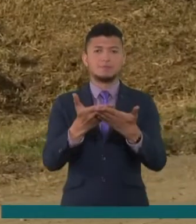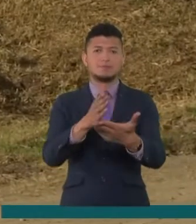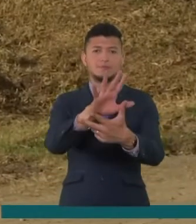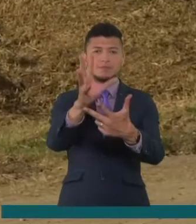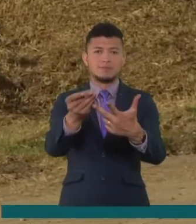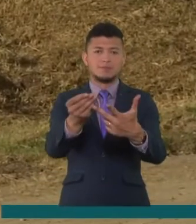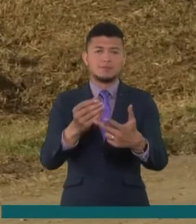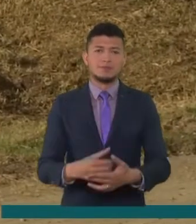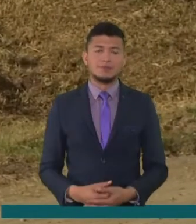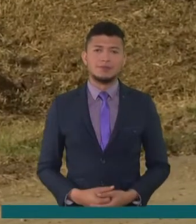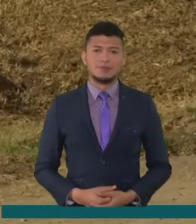para enlace 13